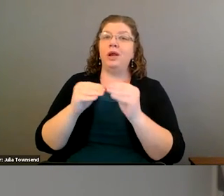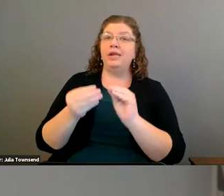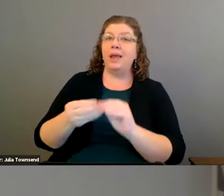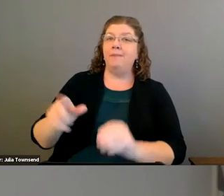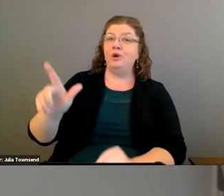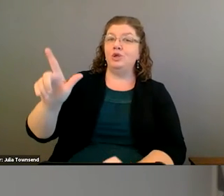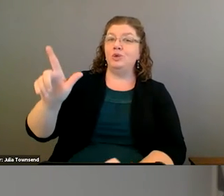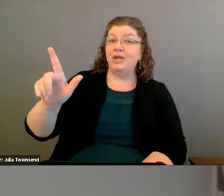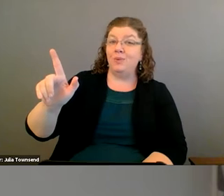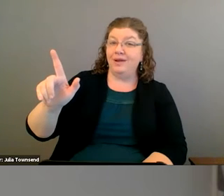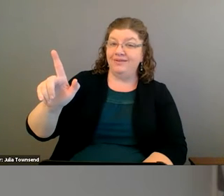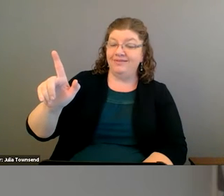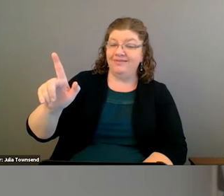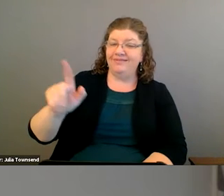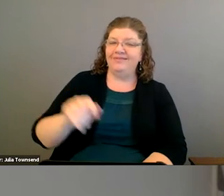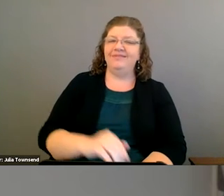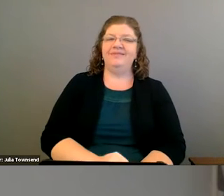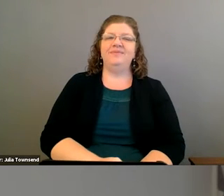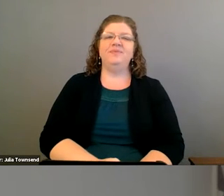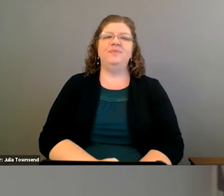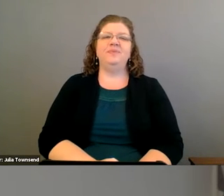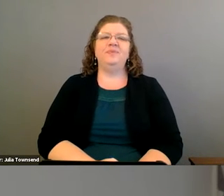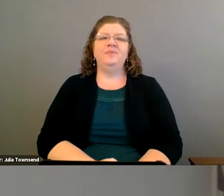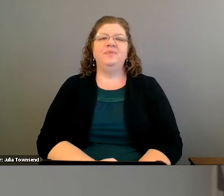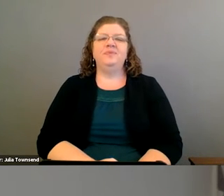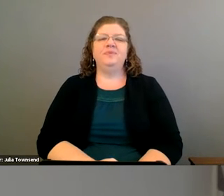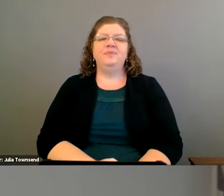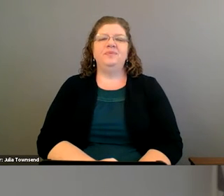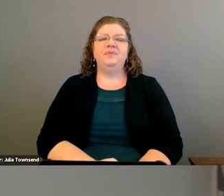número 21.